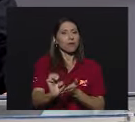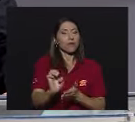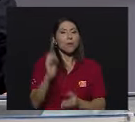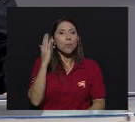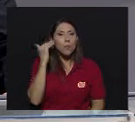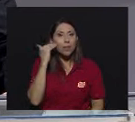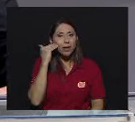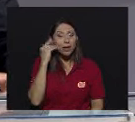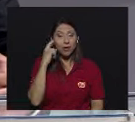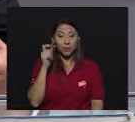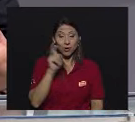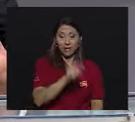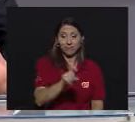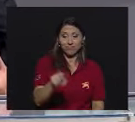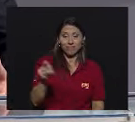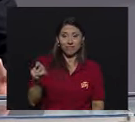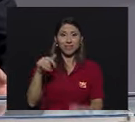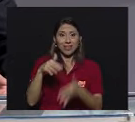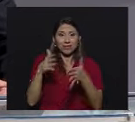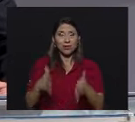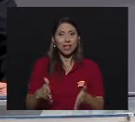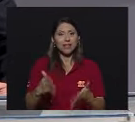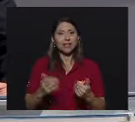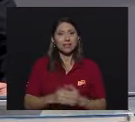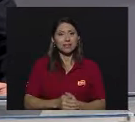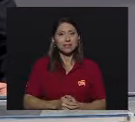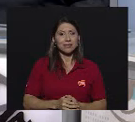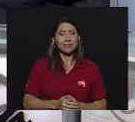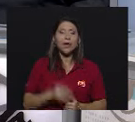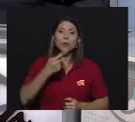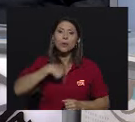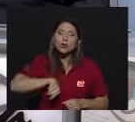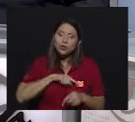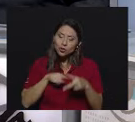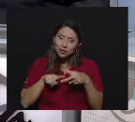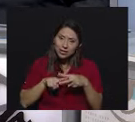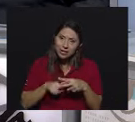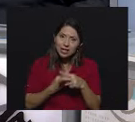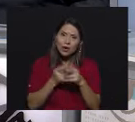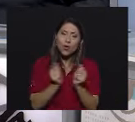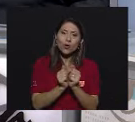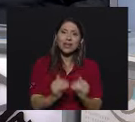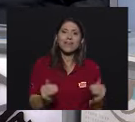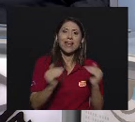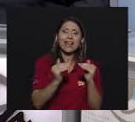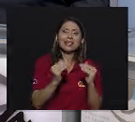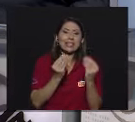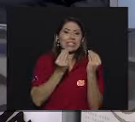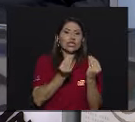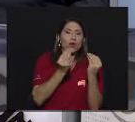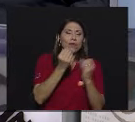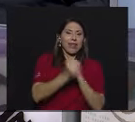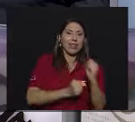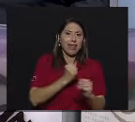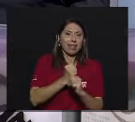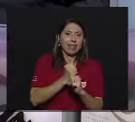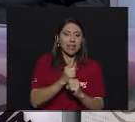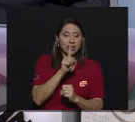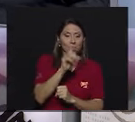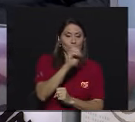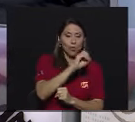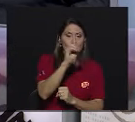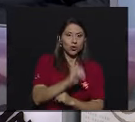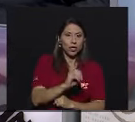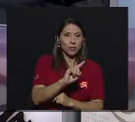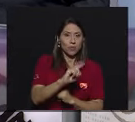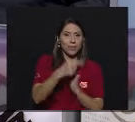atacar. ¿Por qué? Porque son estudiantes, bueno, nosotros arrancamos con niveles de sobriedad de un 1%